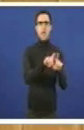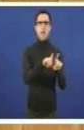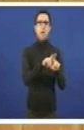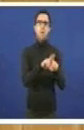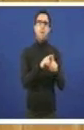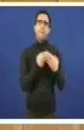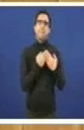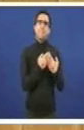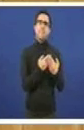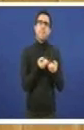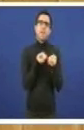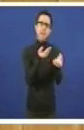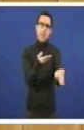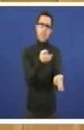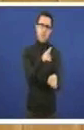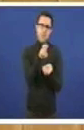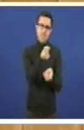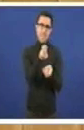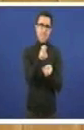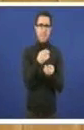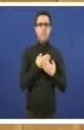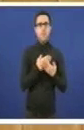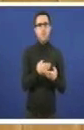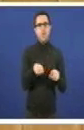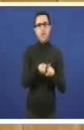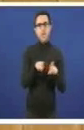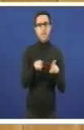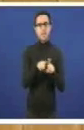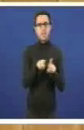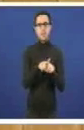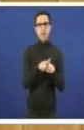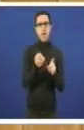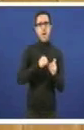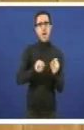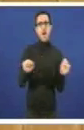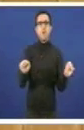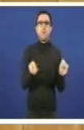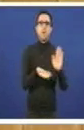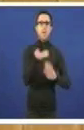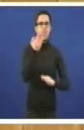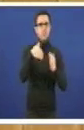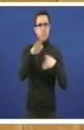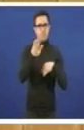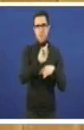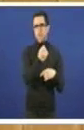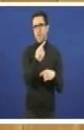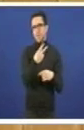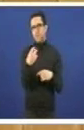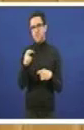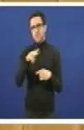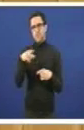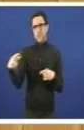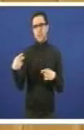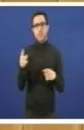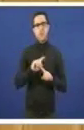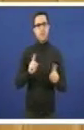e inda que non supera os 22.000 euros anuais tampouco recibirá prestación económica de pago único por